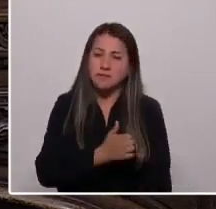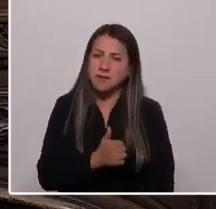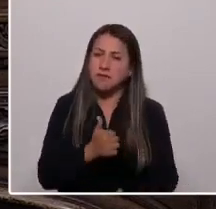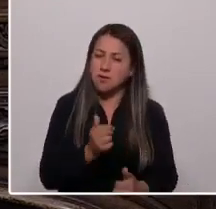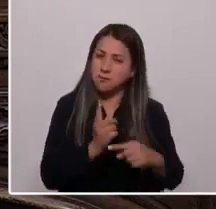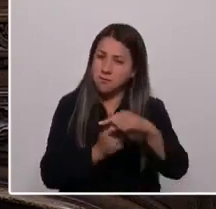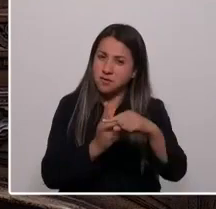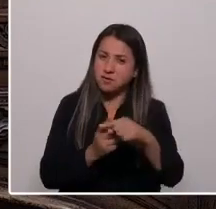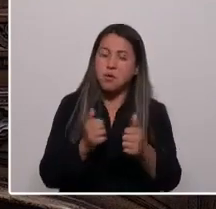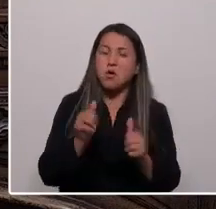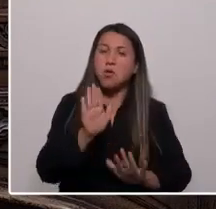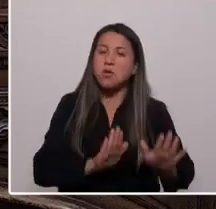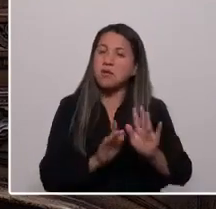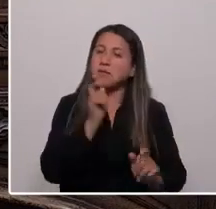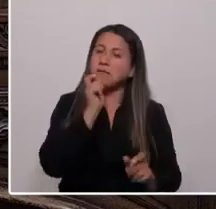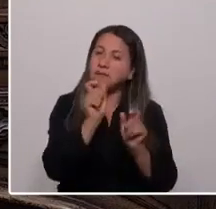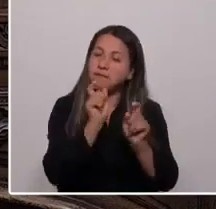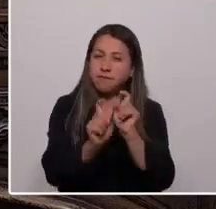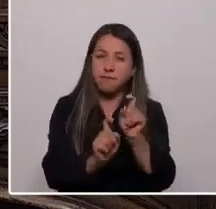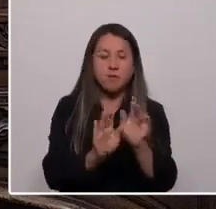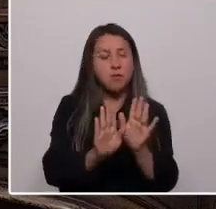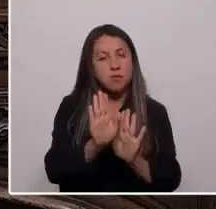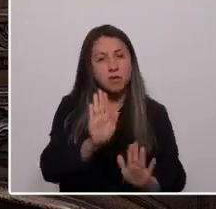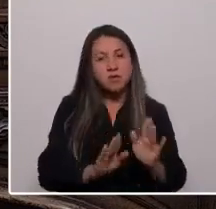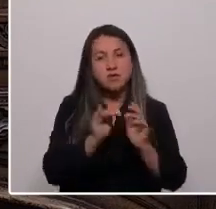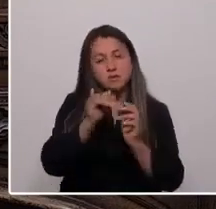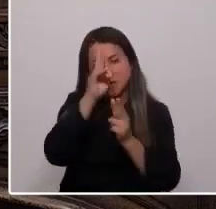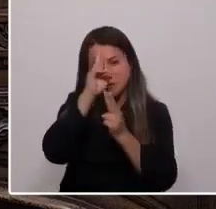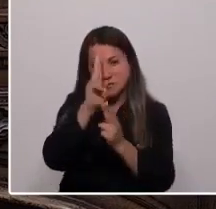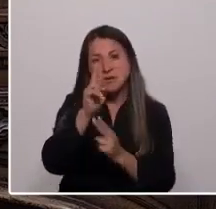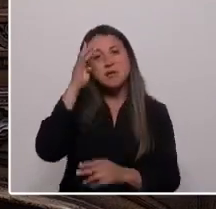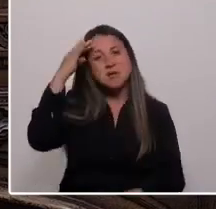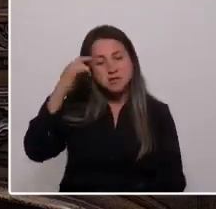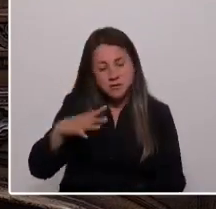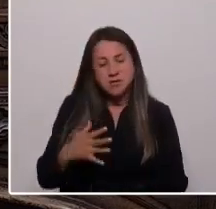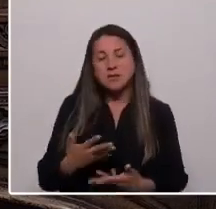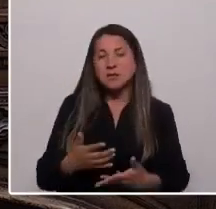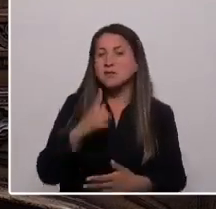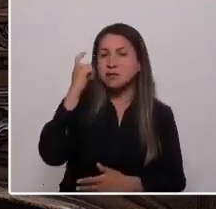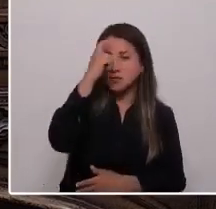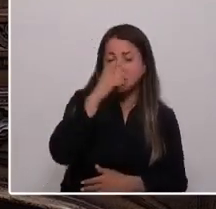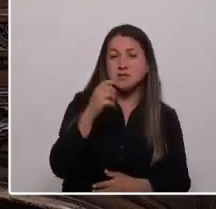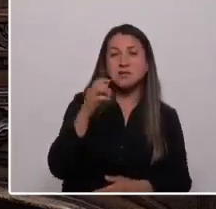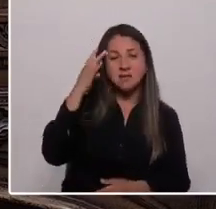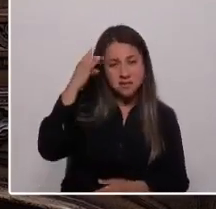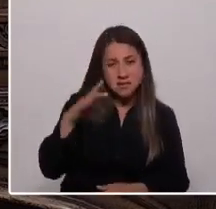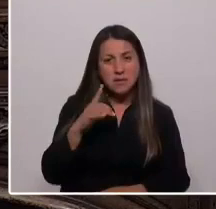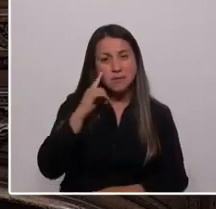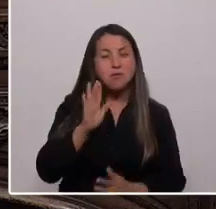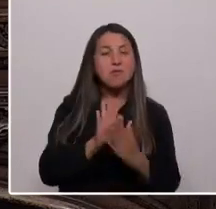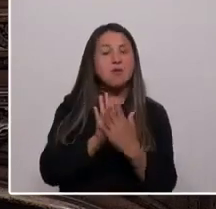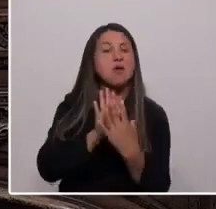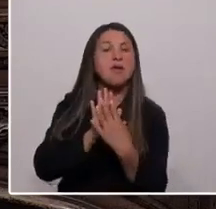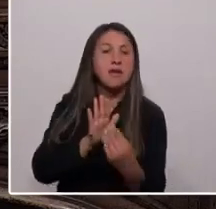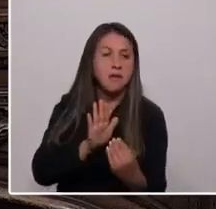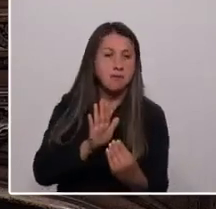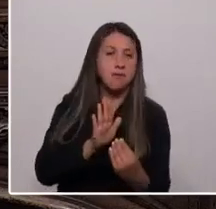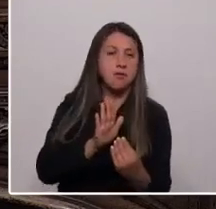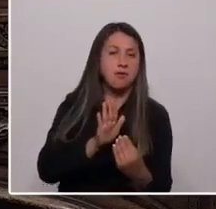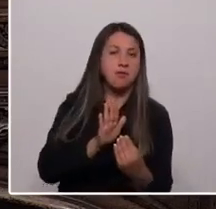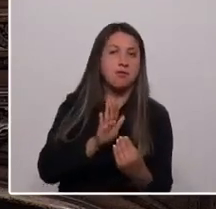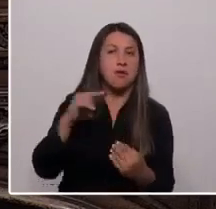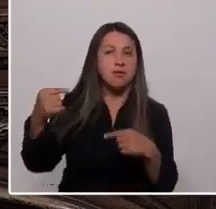abrámonos a la deliberación respetuosa seria y consistente seamos ejemplos seamos capaces de reconocer el daño y